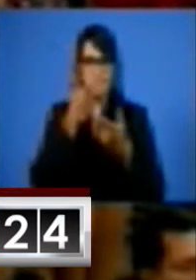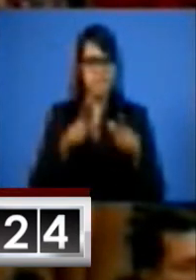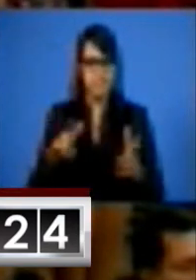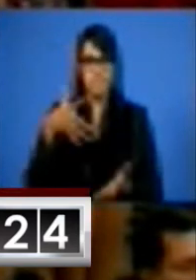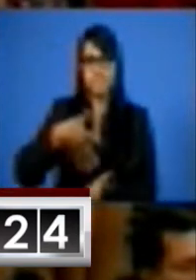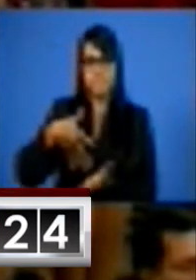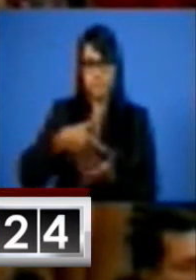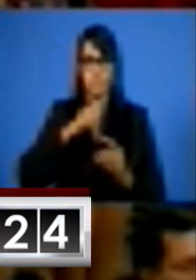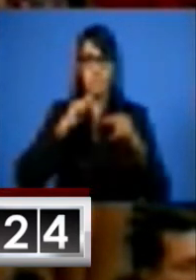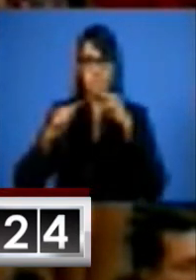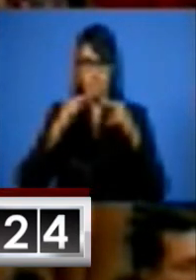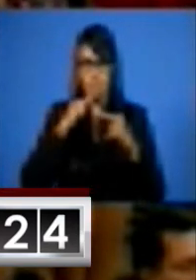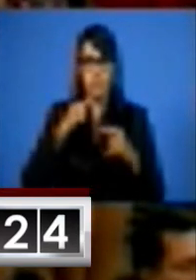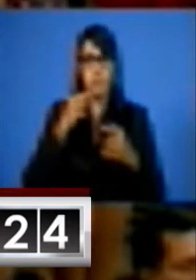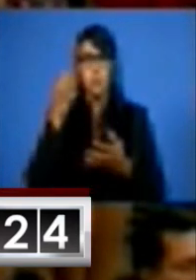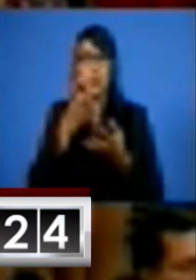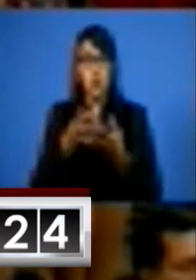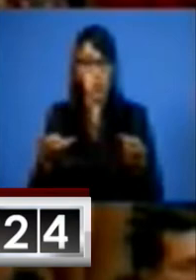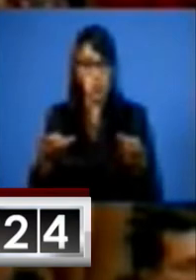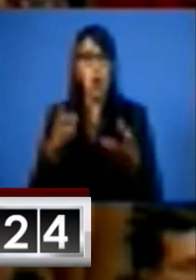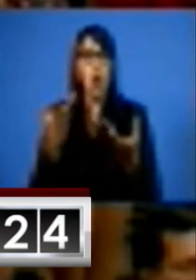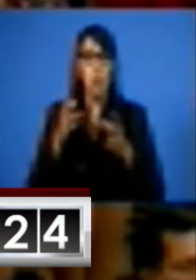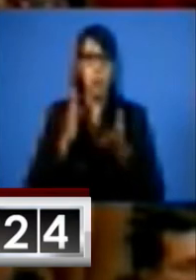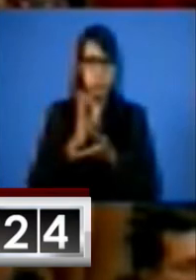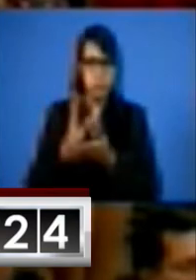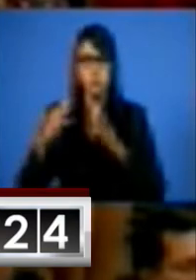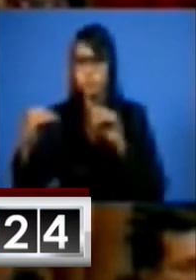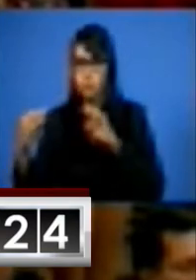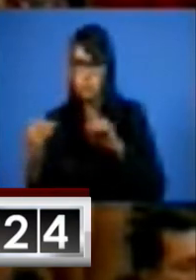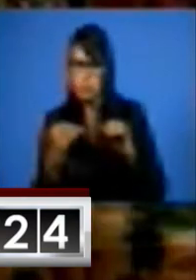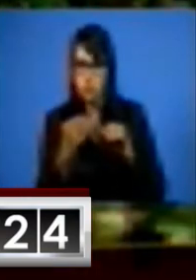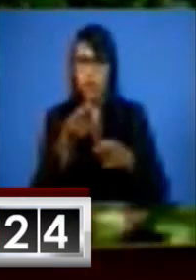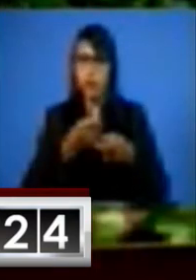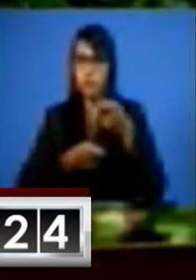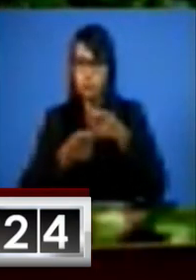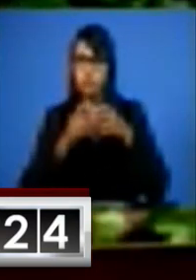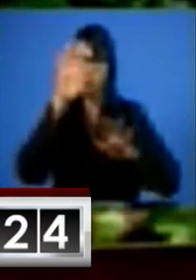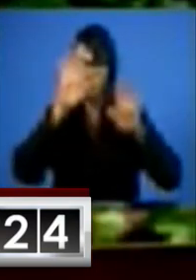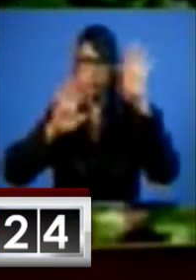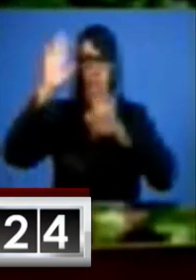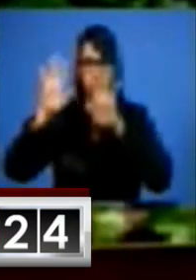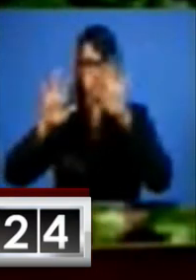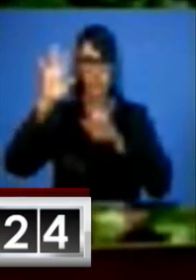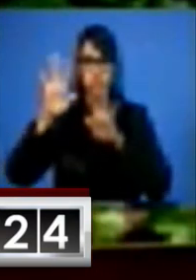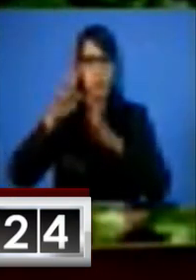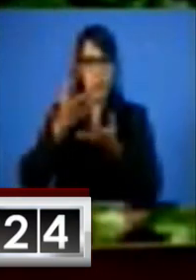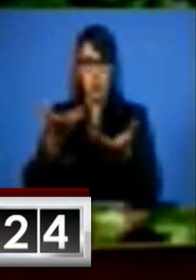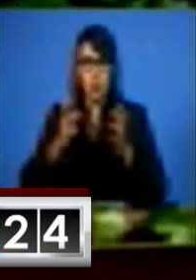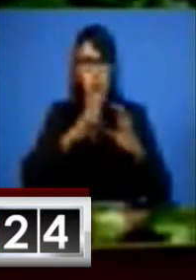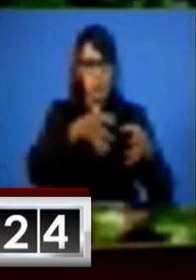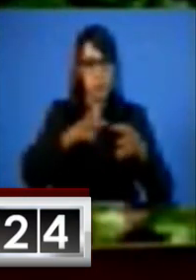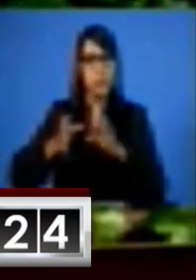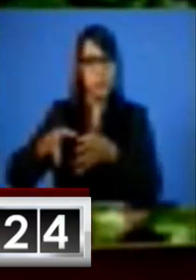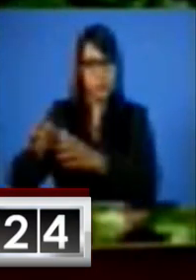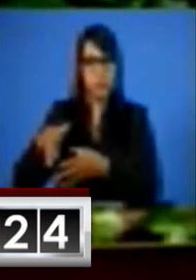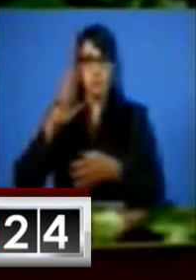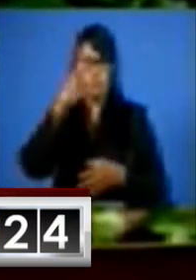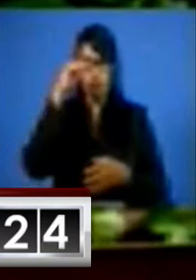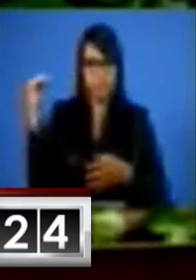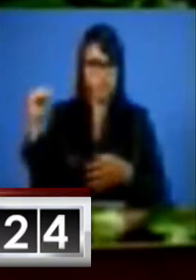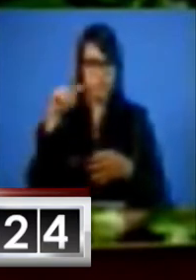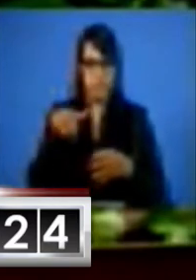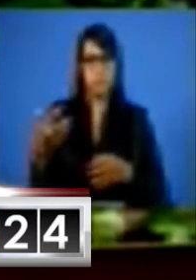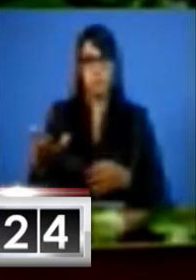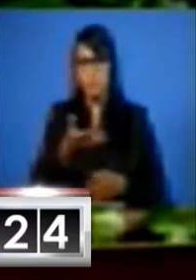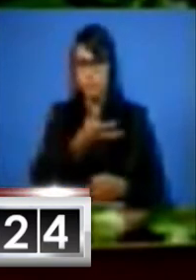a través del diálogo la negociación la concertación y la participación de todos los sectores tenemos